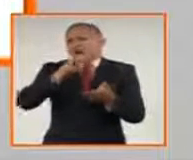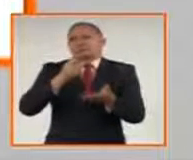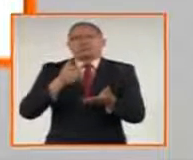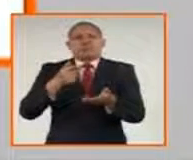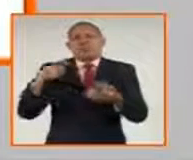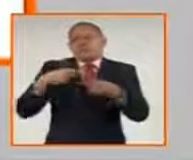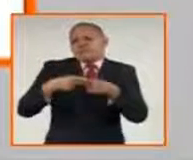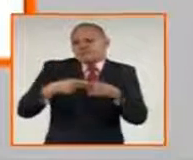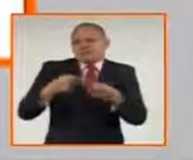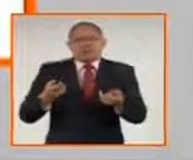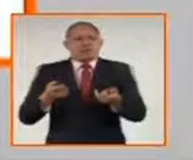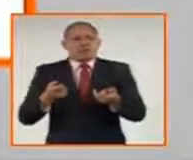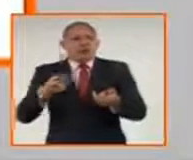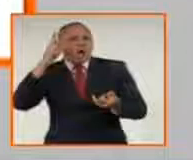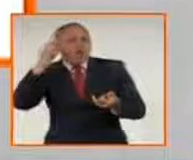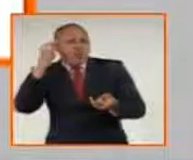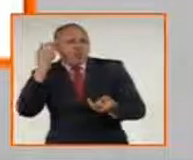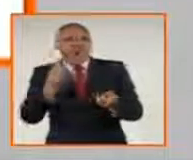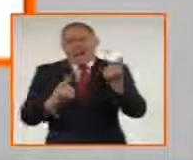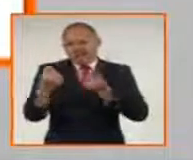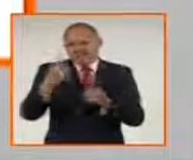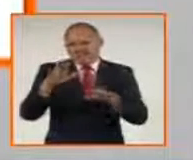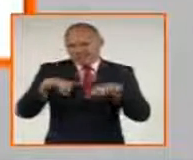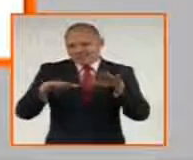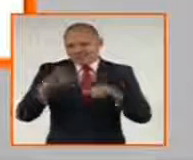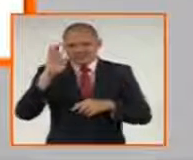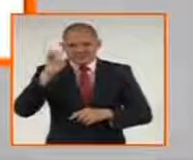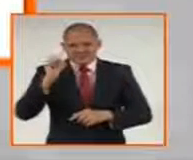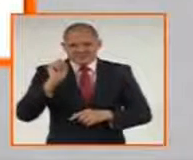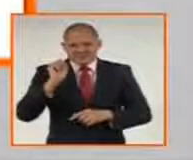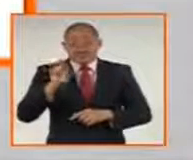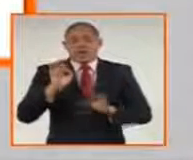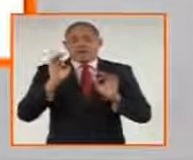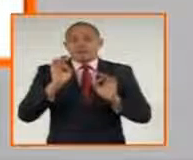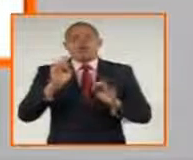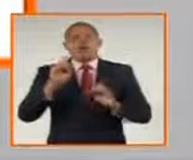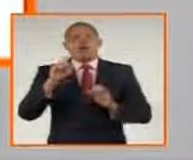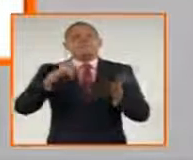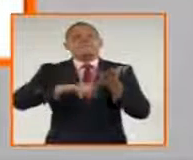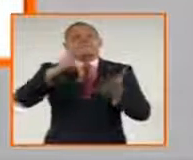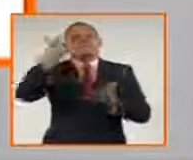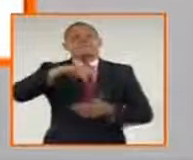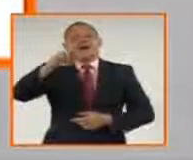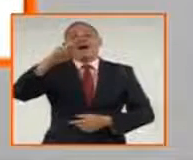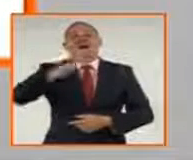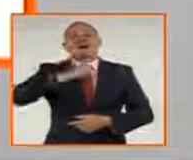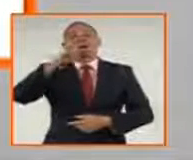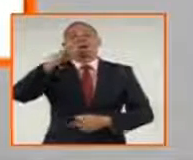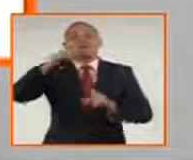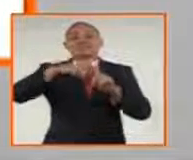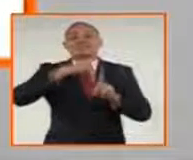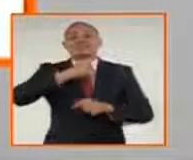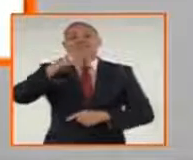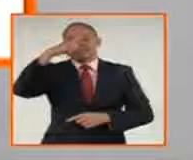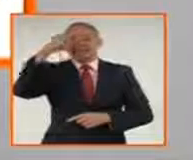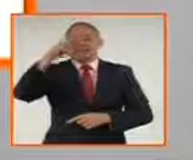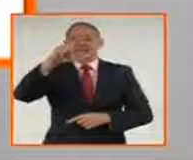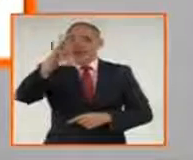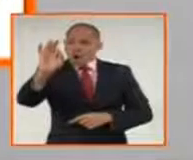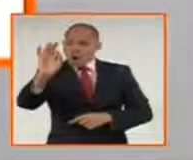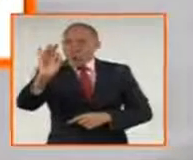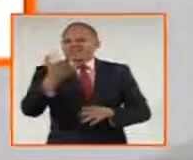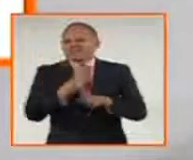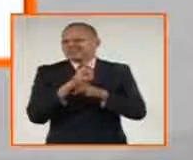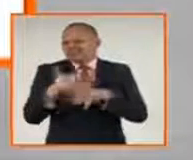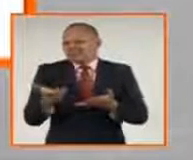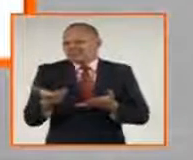a la proximidad y con los límites que establece la ley, produce determinados efectos, el primerísimo de